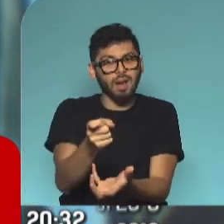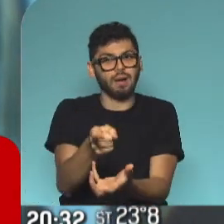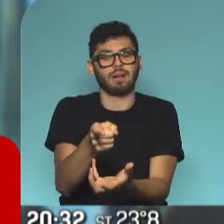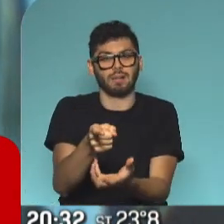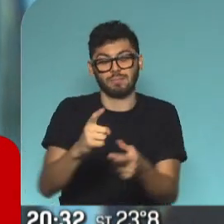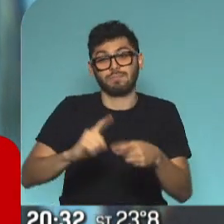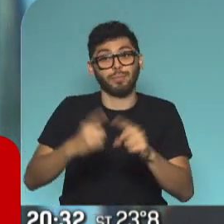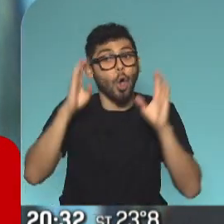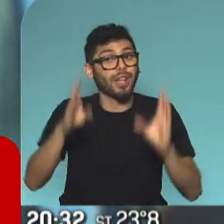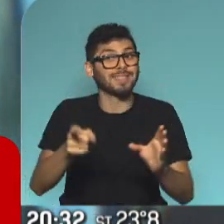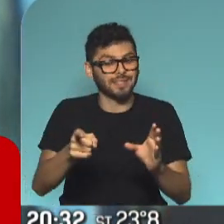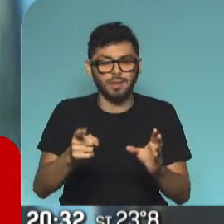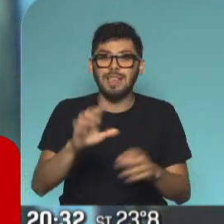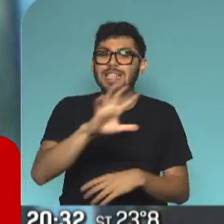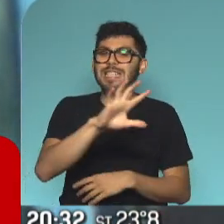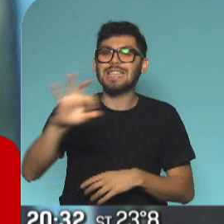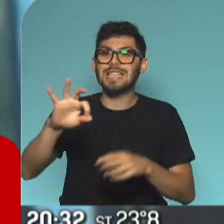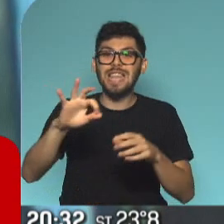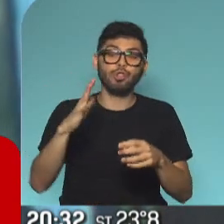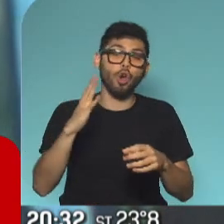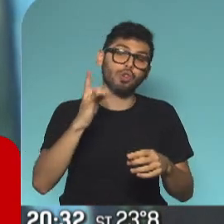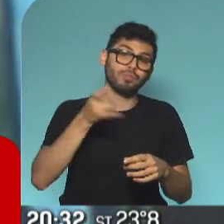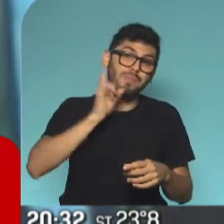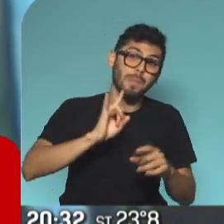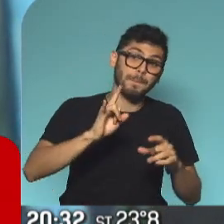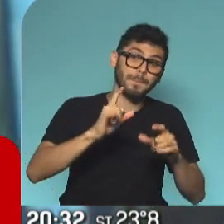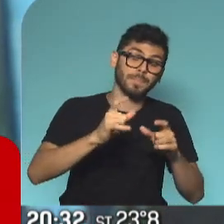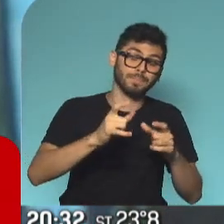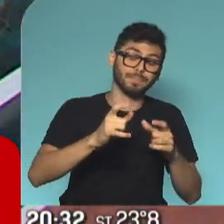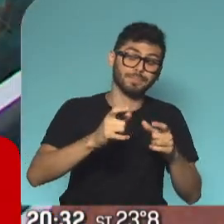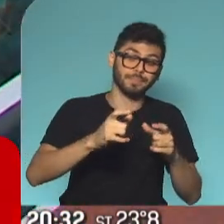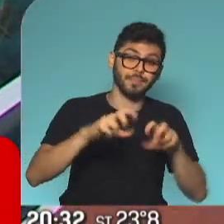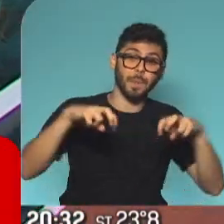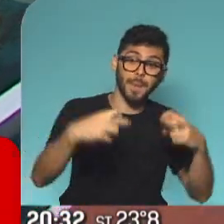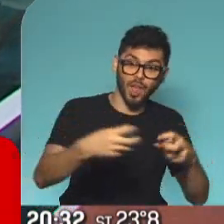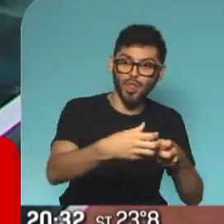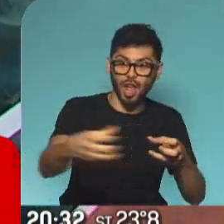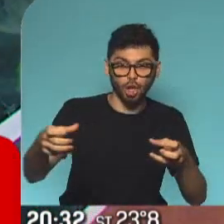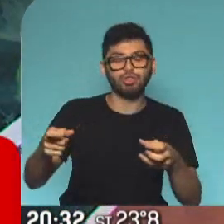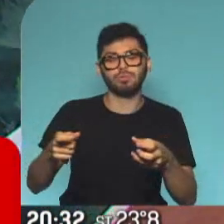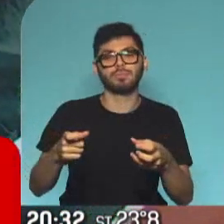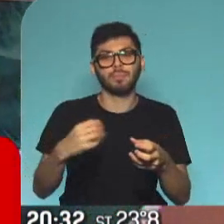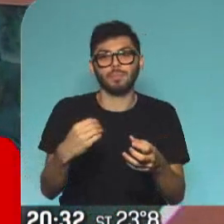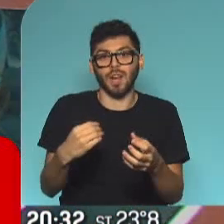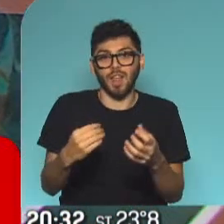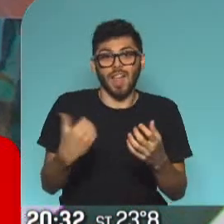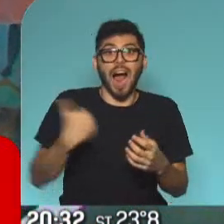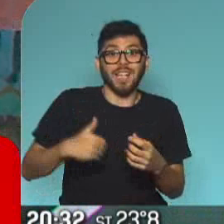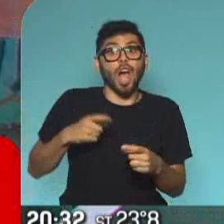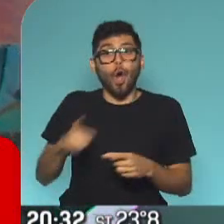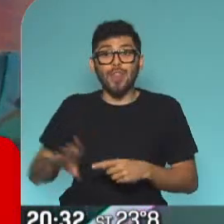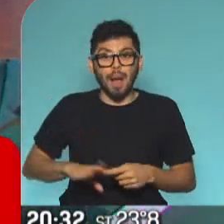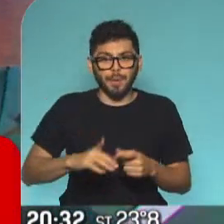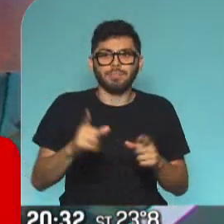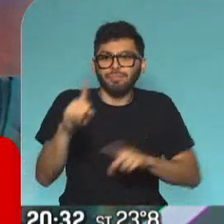esta política, más de 500 merenderos fueron alcanzados por el plan de Argentina contra el Hambre, justamente el presupuesto que se ha destinado particularmente